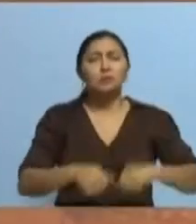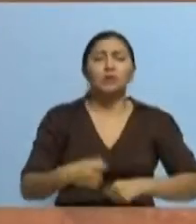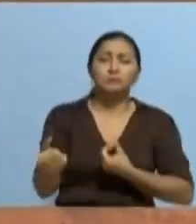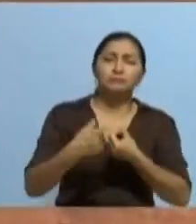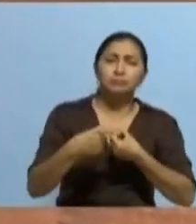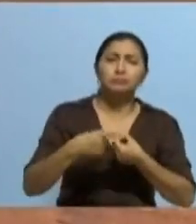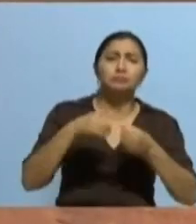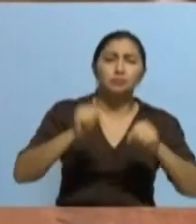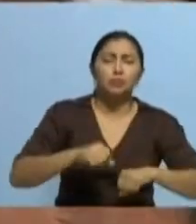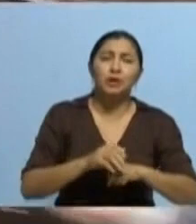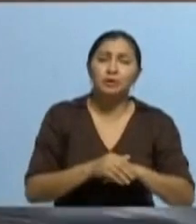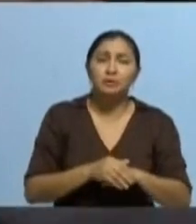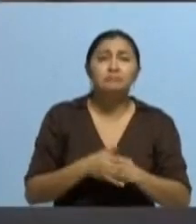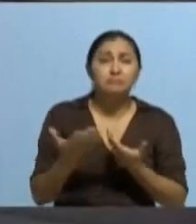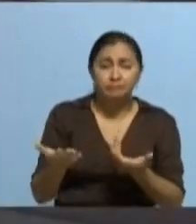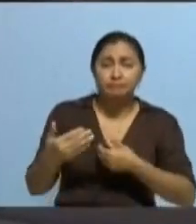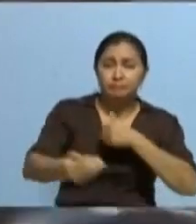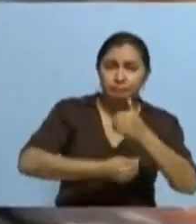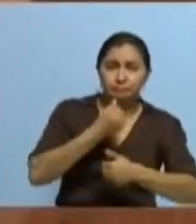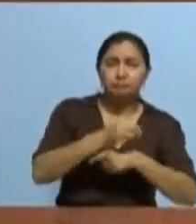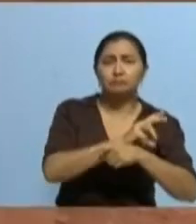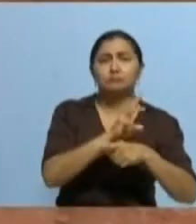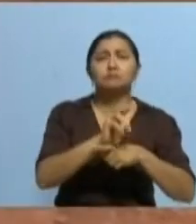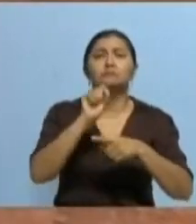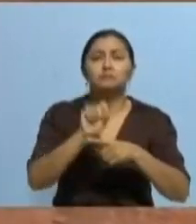Armada. Para ello pueden visitar la página